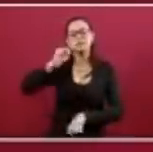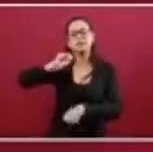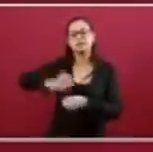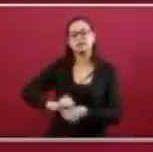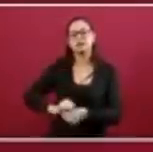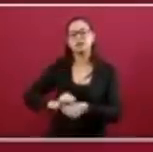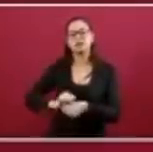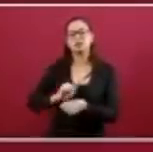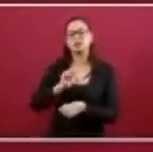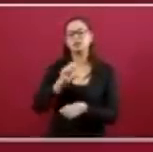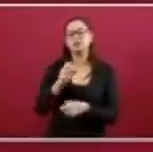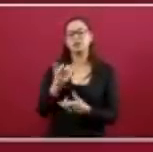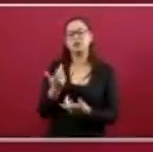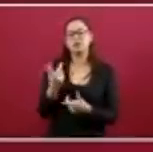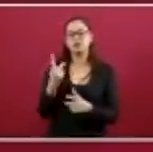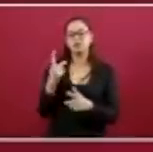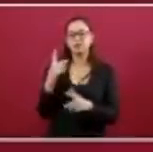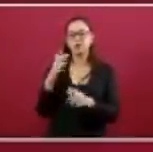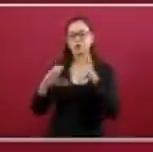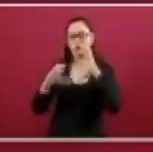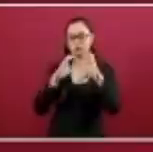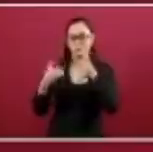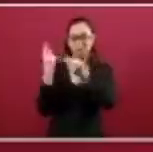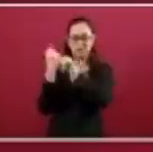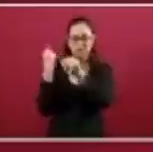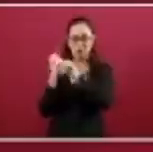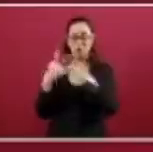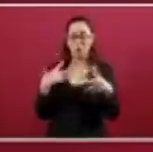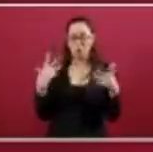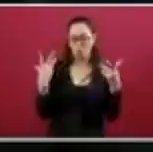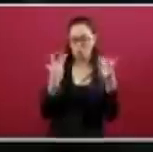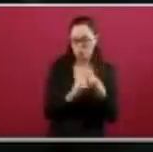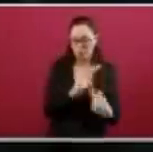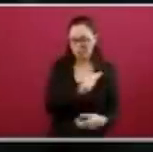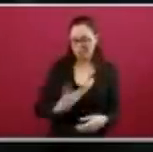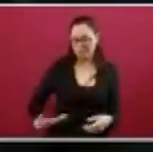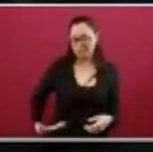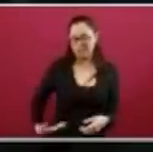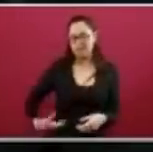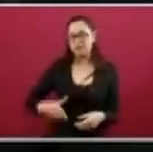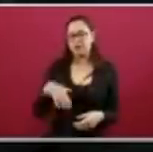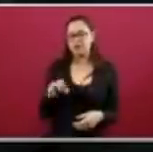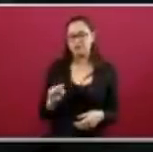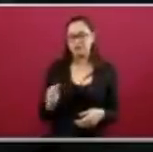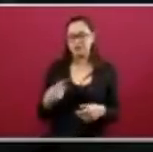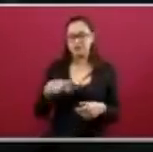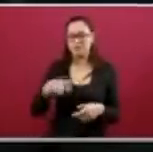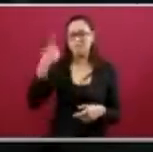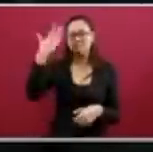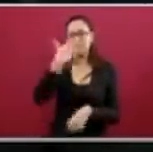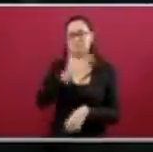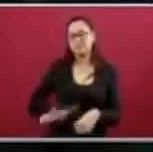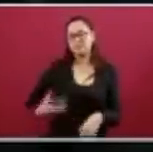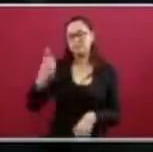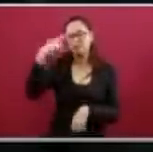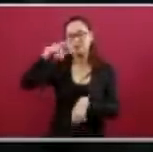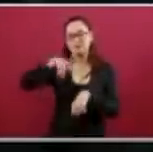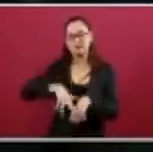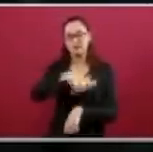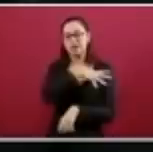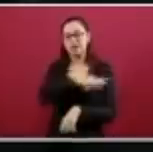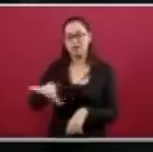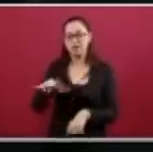Transportes con Ernesto Zedillo, es presidente y director general del Consejo